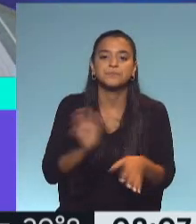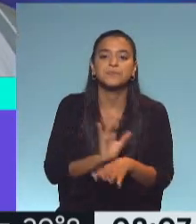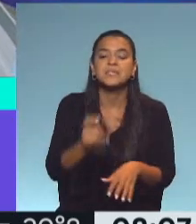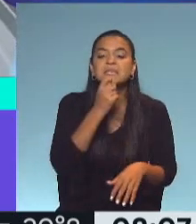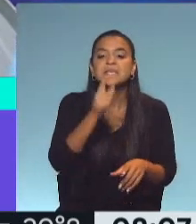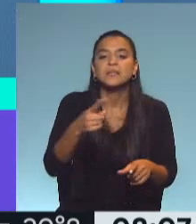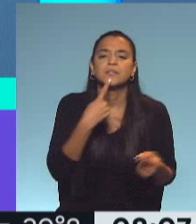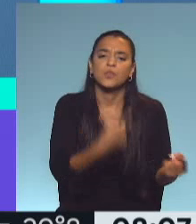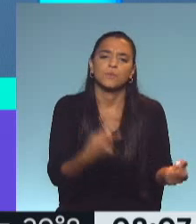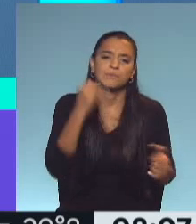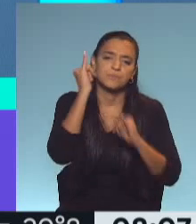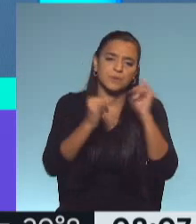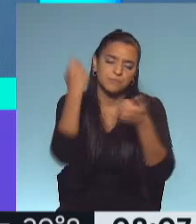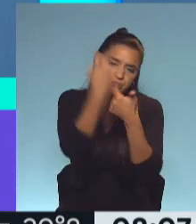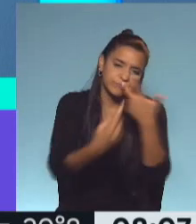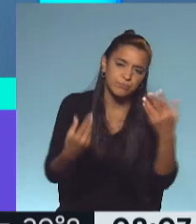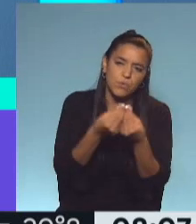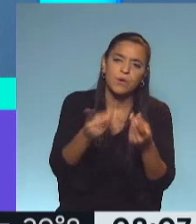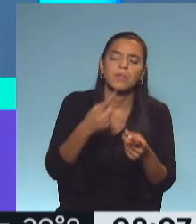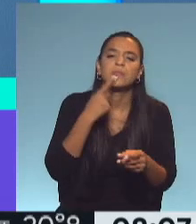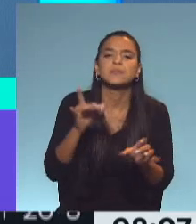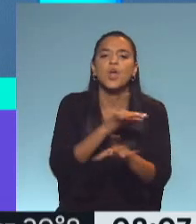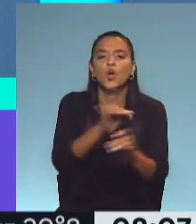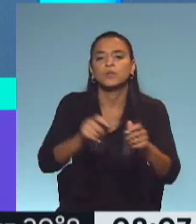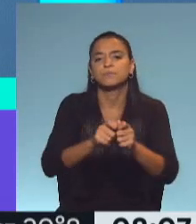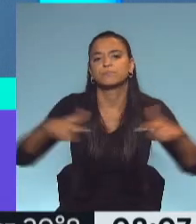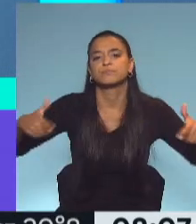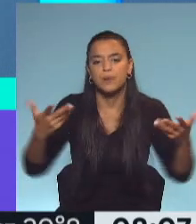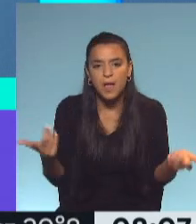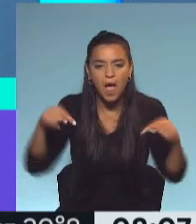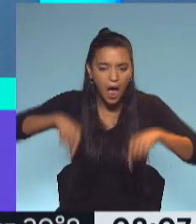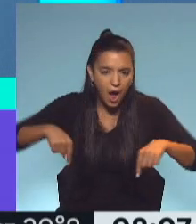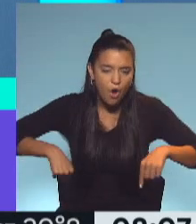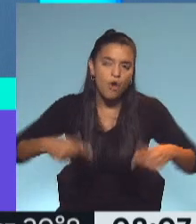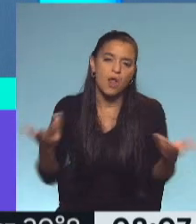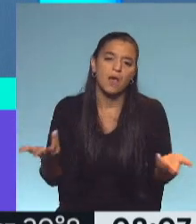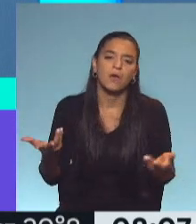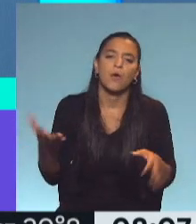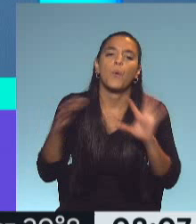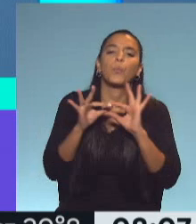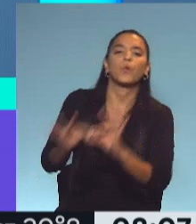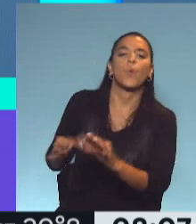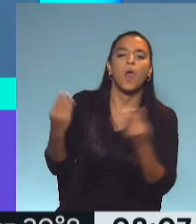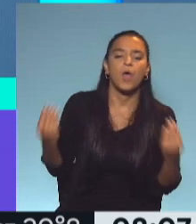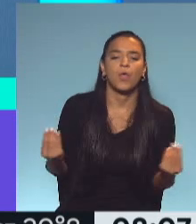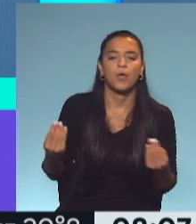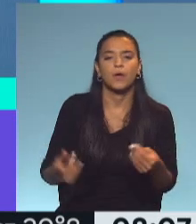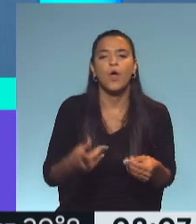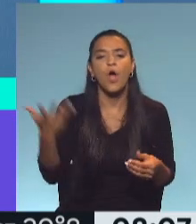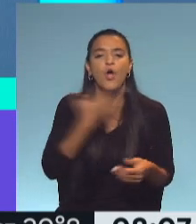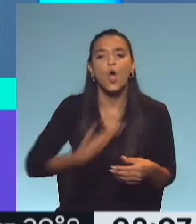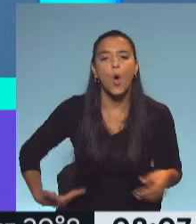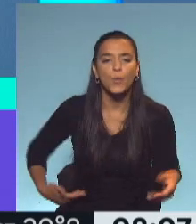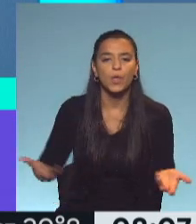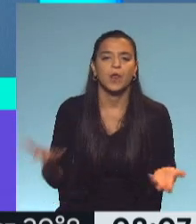eliminarían, se llegó a decir cualquier cosa. Se llegó a decir que el pico de contagios que se está registrando en estos días estaba vinculado con una intención del gobierno